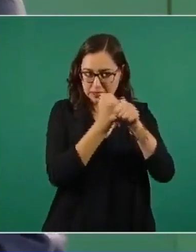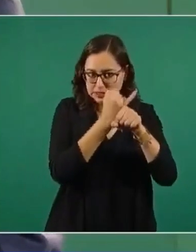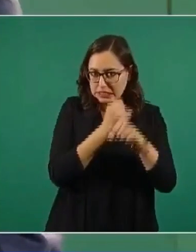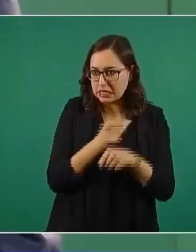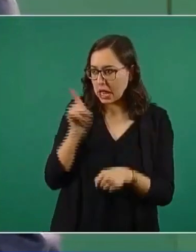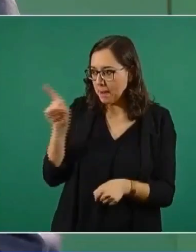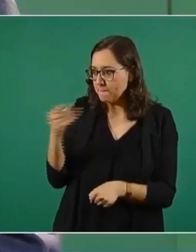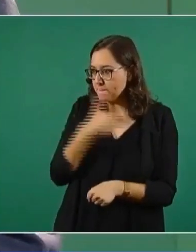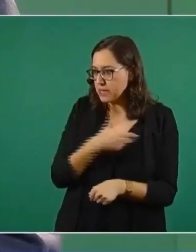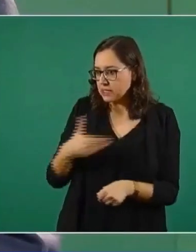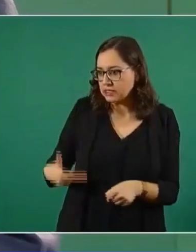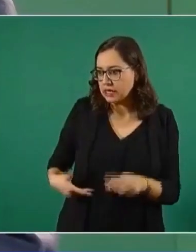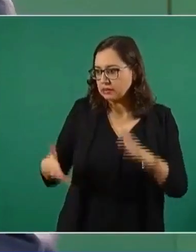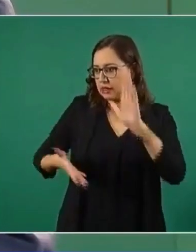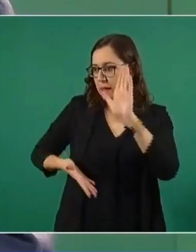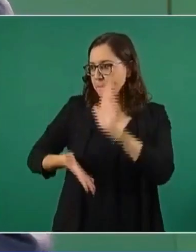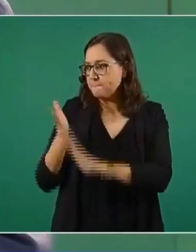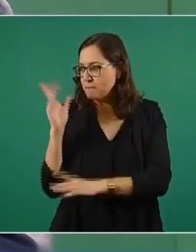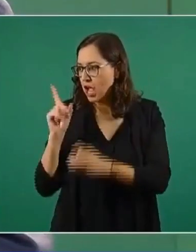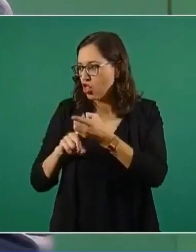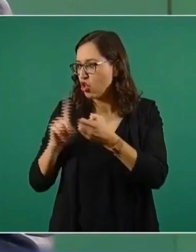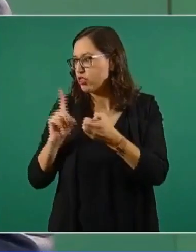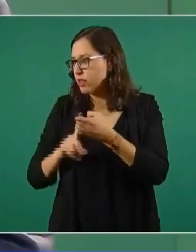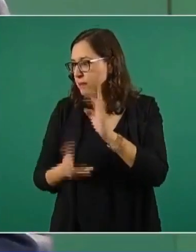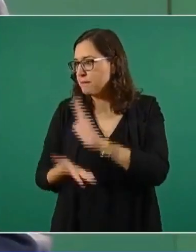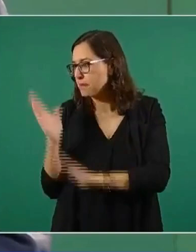o ven las listas de pasajeros